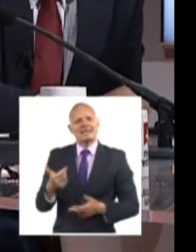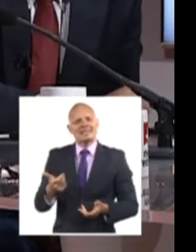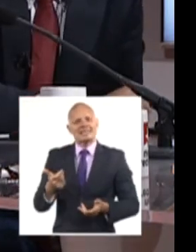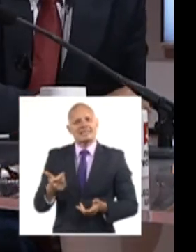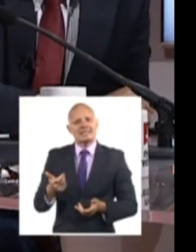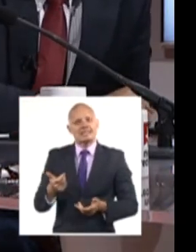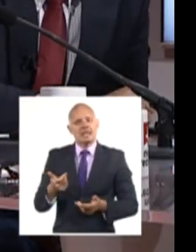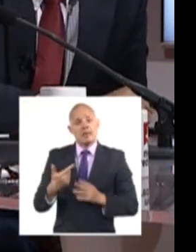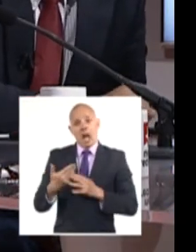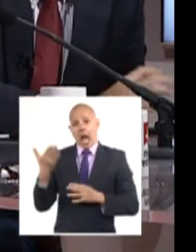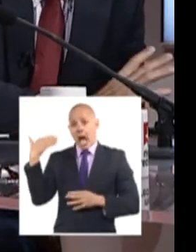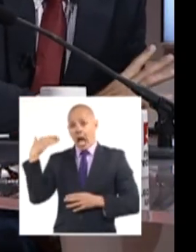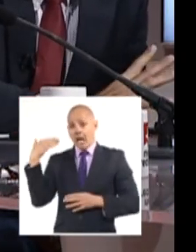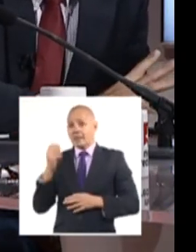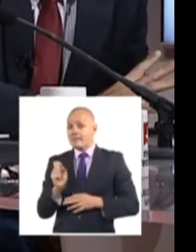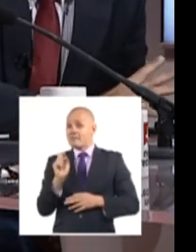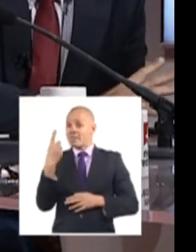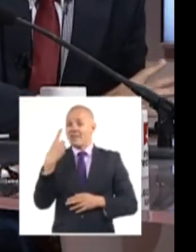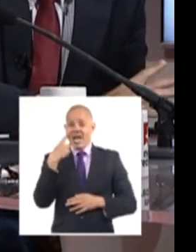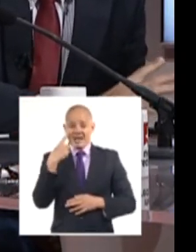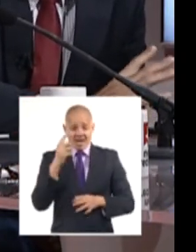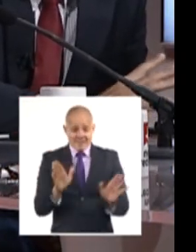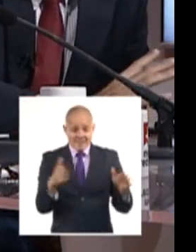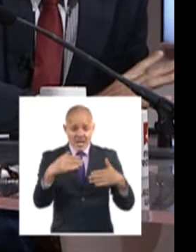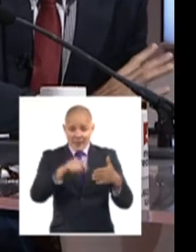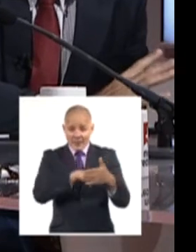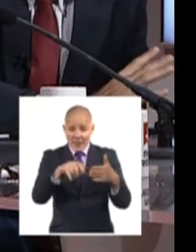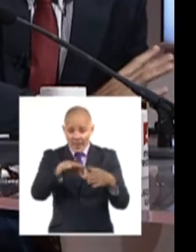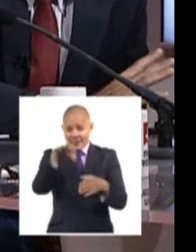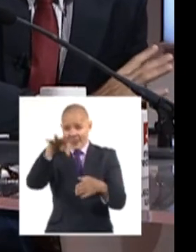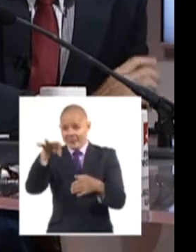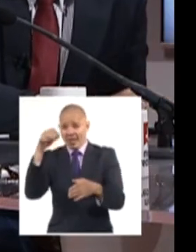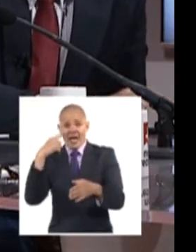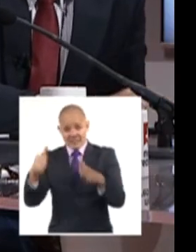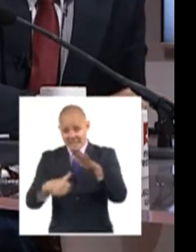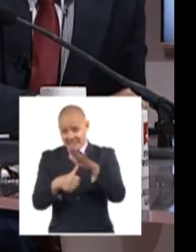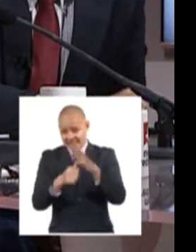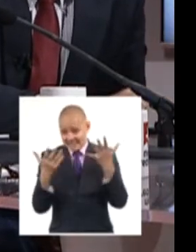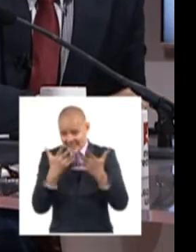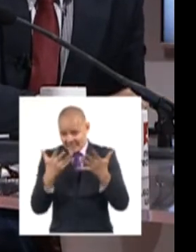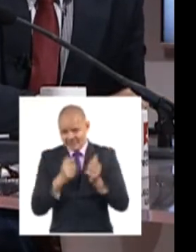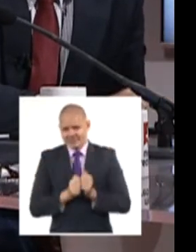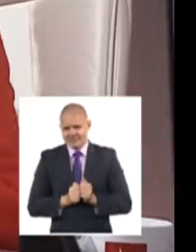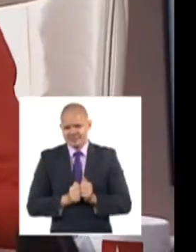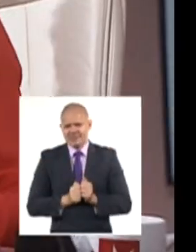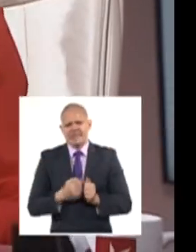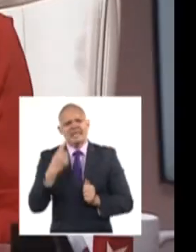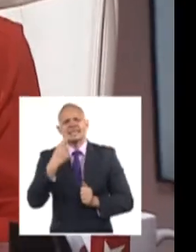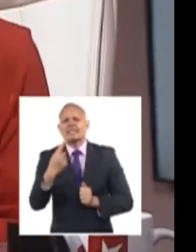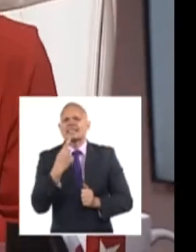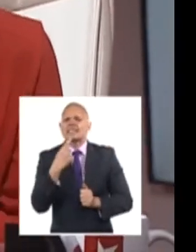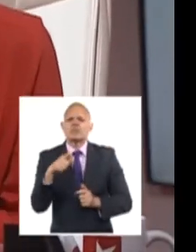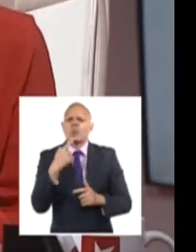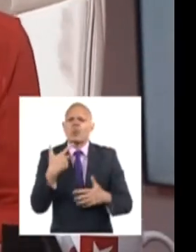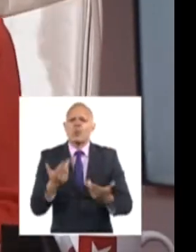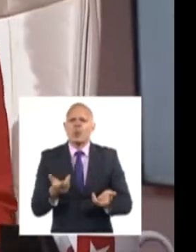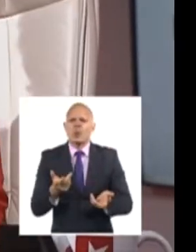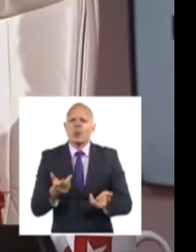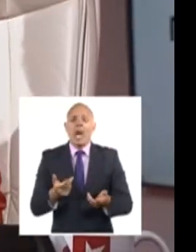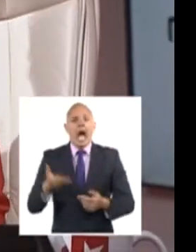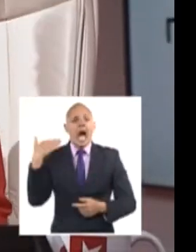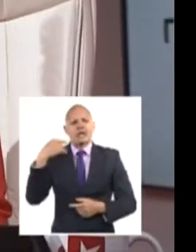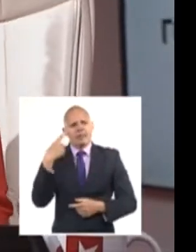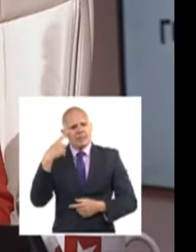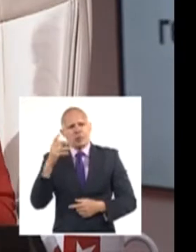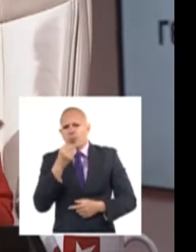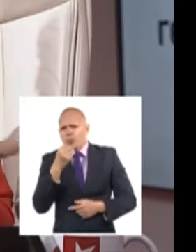la primera vuelta de estas elecciones se puede decir esto o siempre se valoró como una posibilidad real no no siempre se ha valorado como una posibilidad real pero si